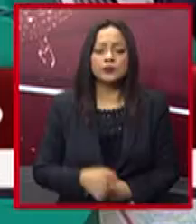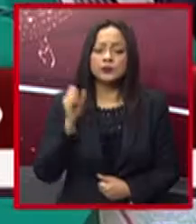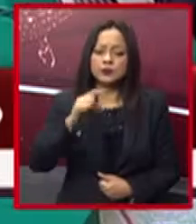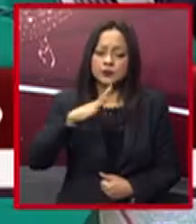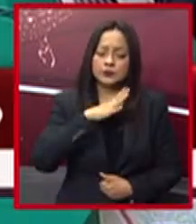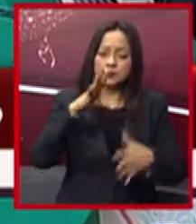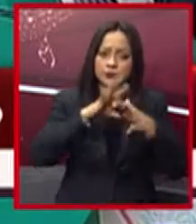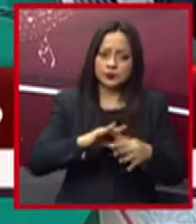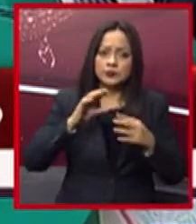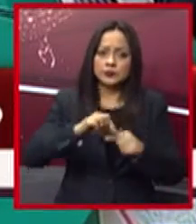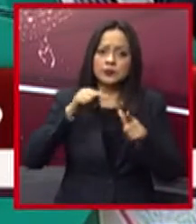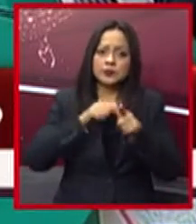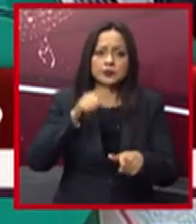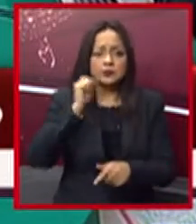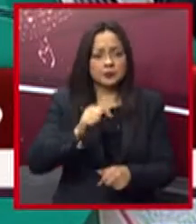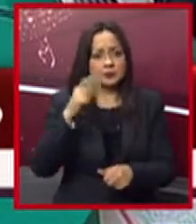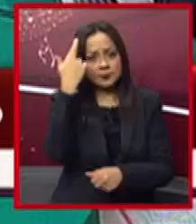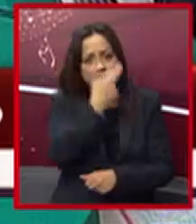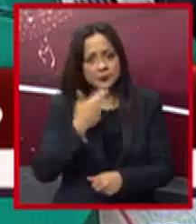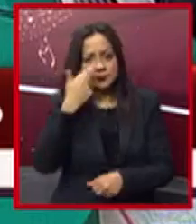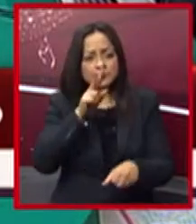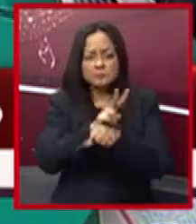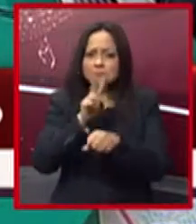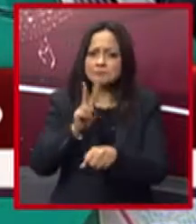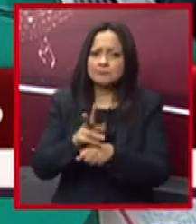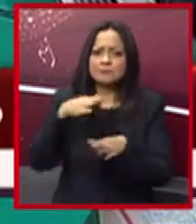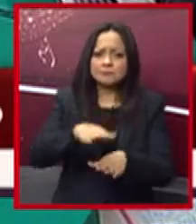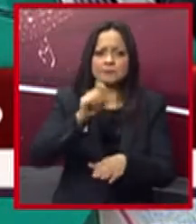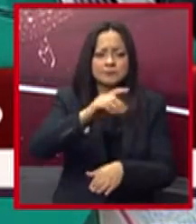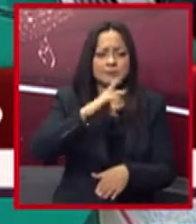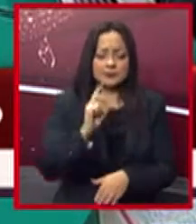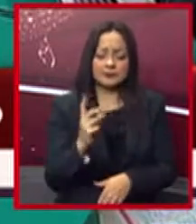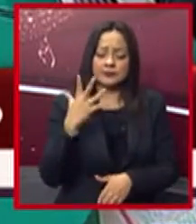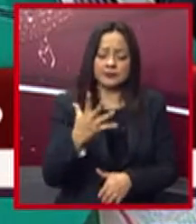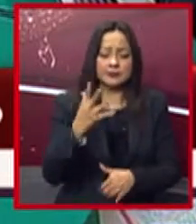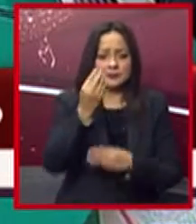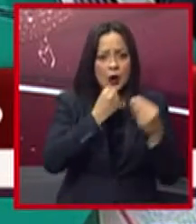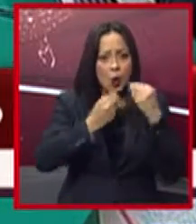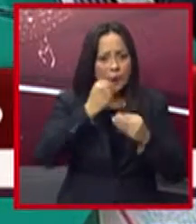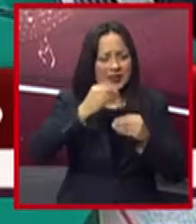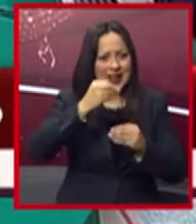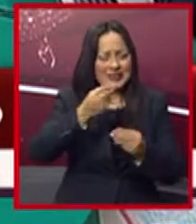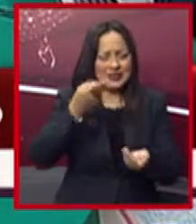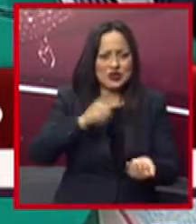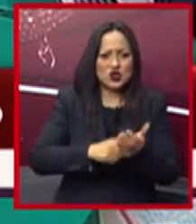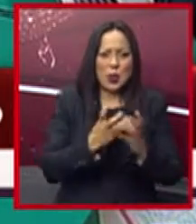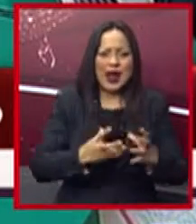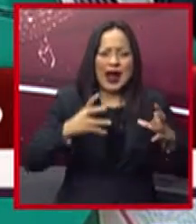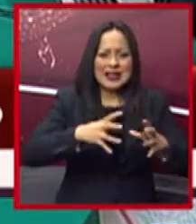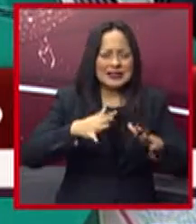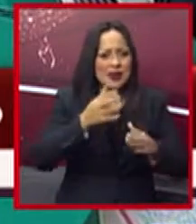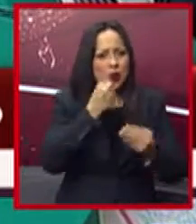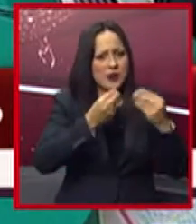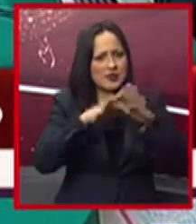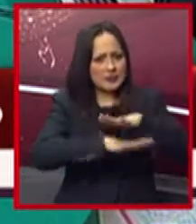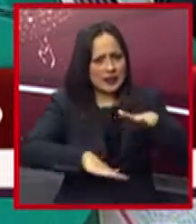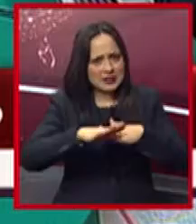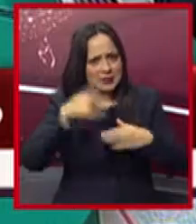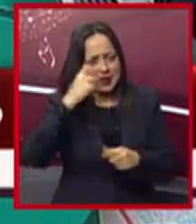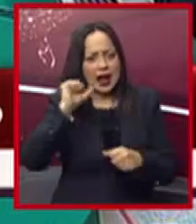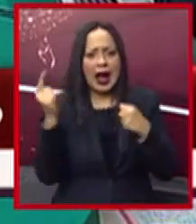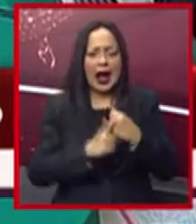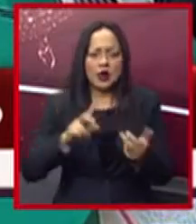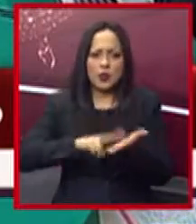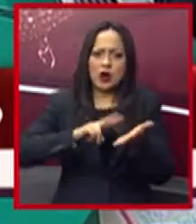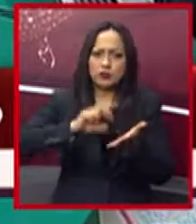También dijo que mantiene un monitoreo permanente en los 35 productos que integran la canasta básica para evitar incrementos injustificados.